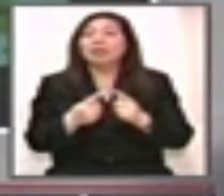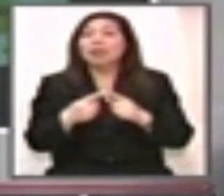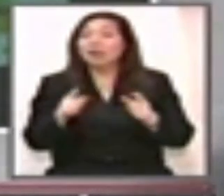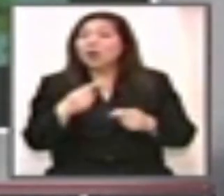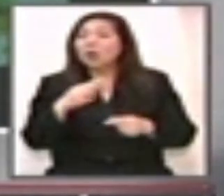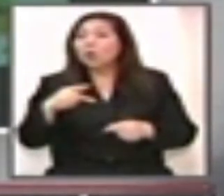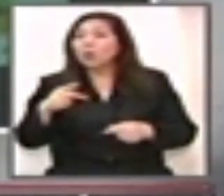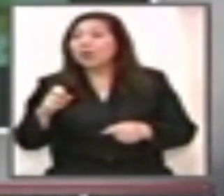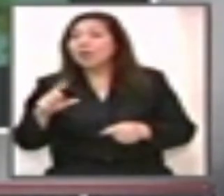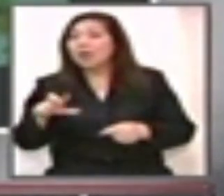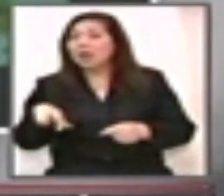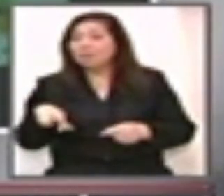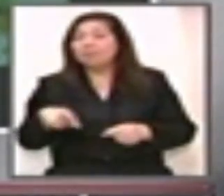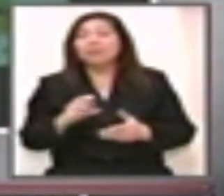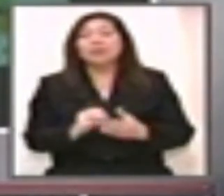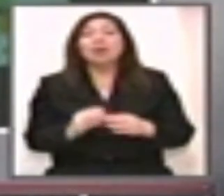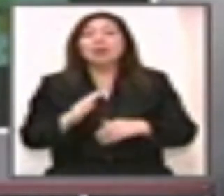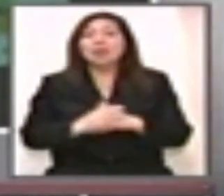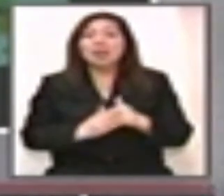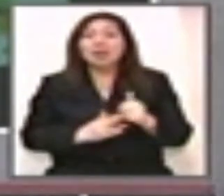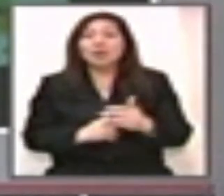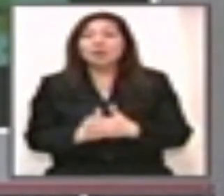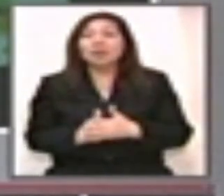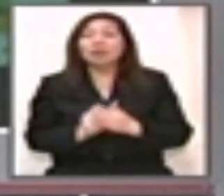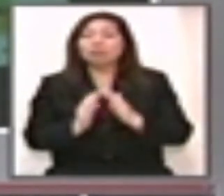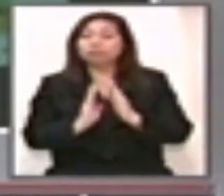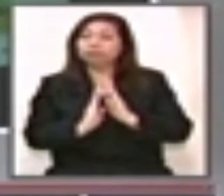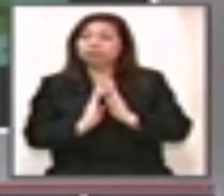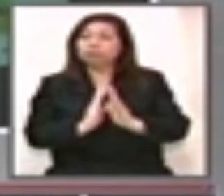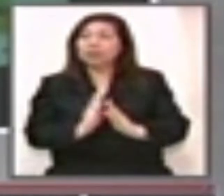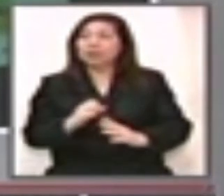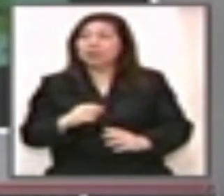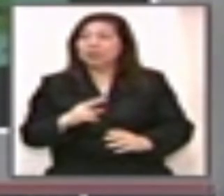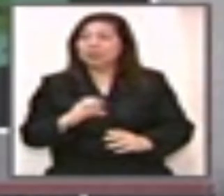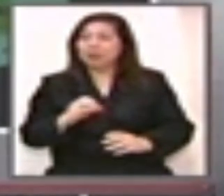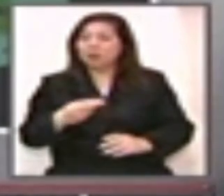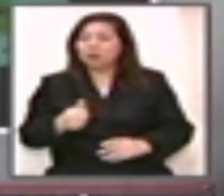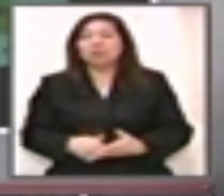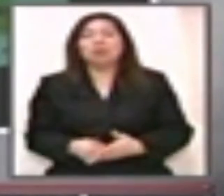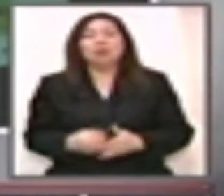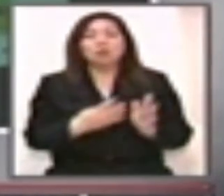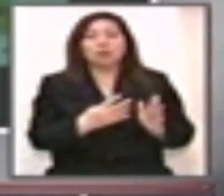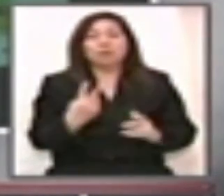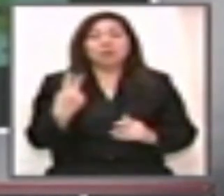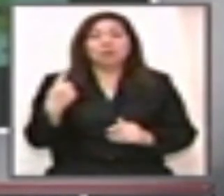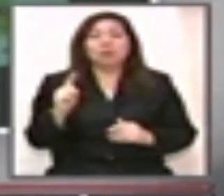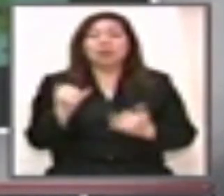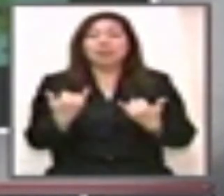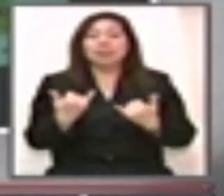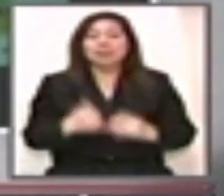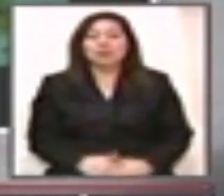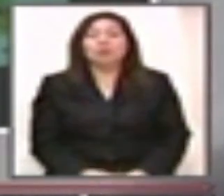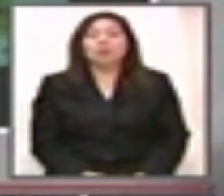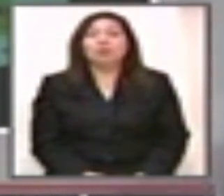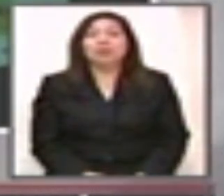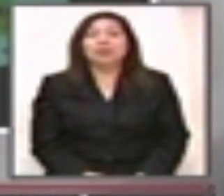de Cuelap y la construcción del malecón de Yarinacocha, con una inversión de 92 millones en este caso,